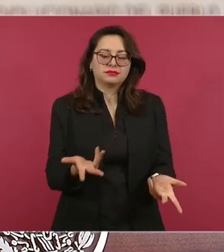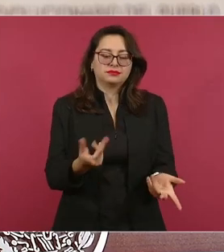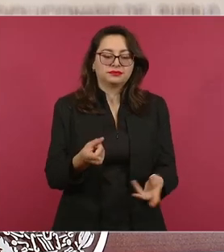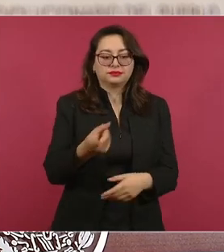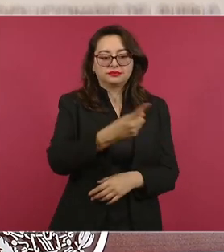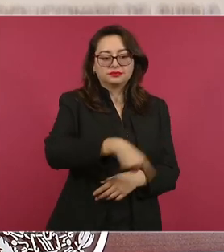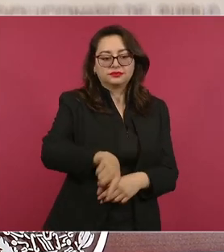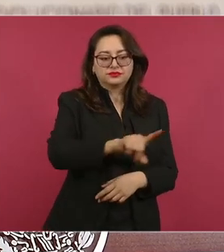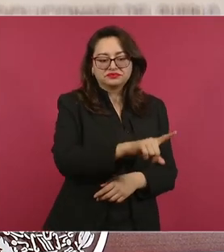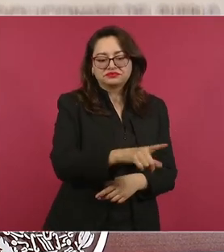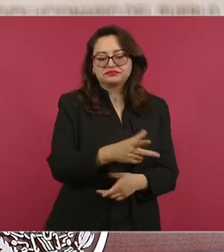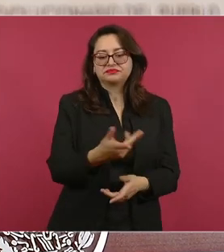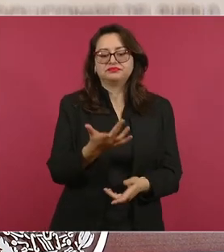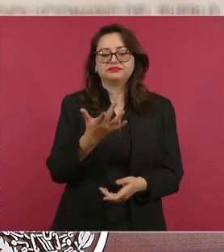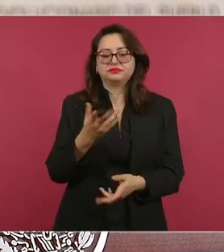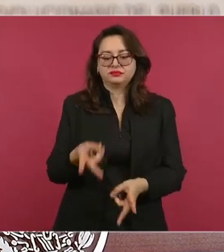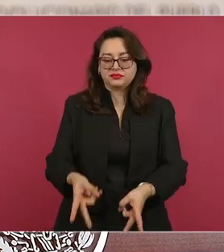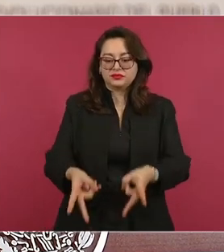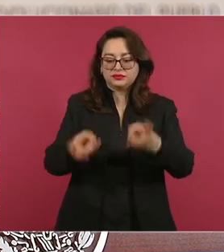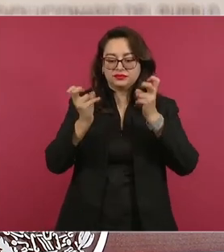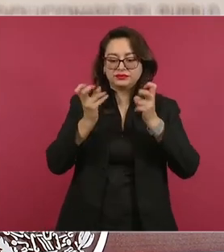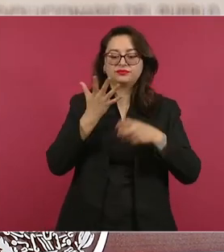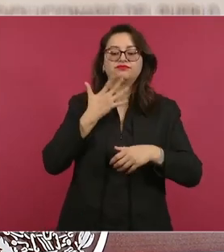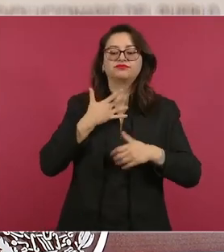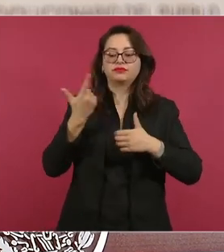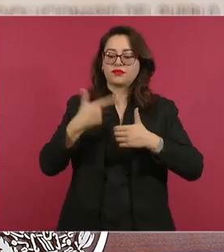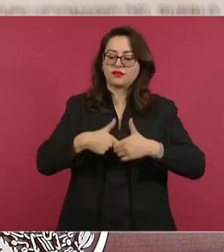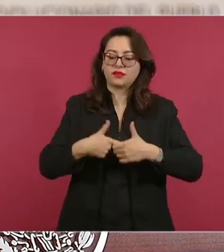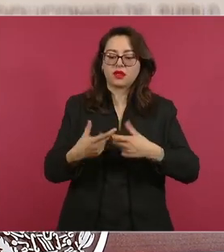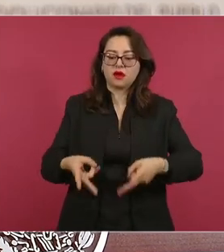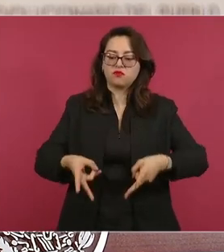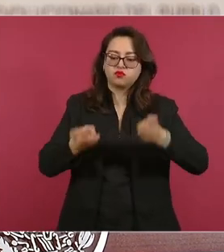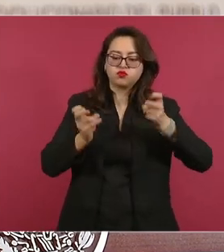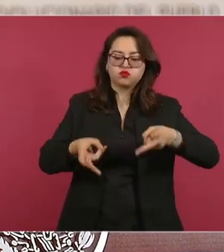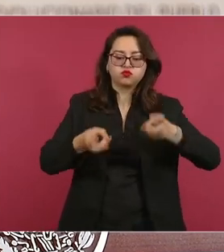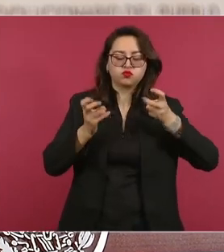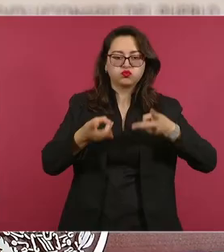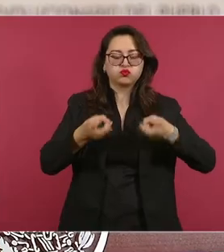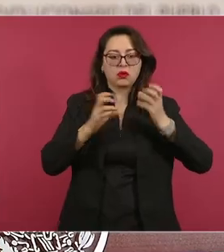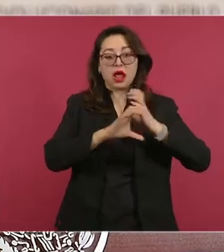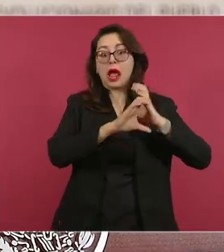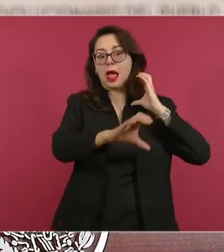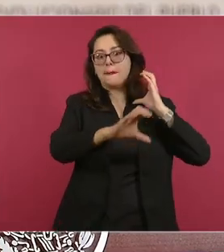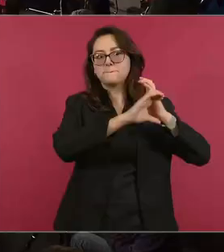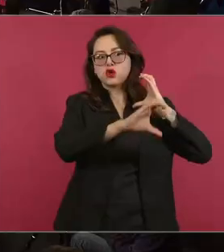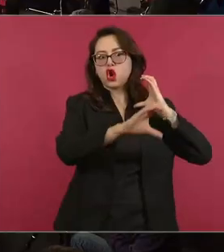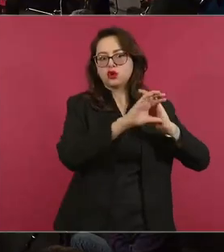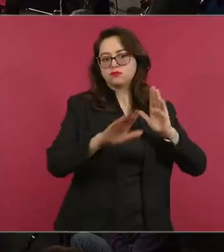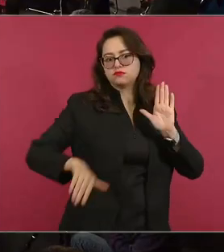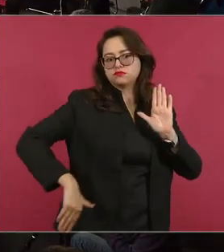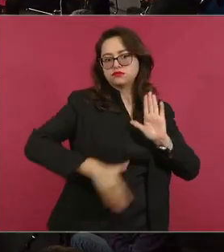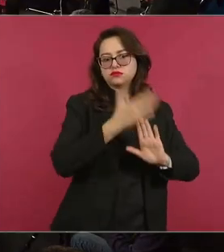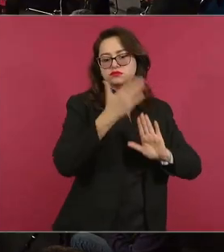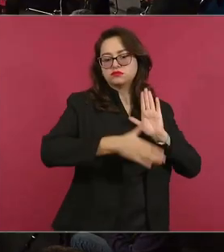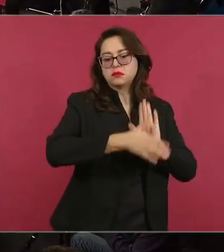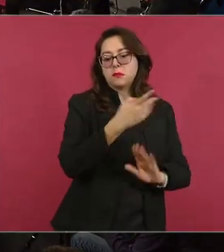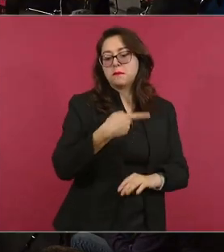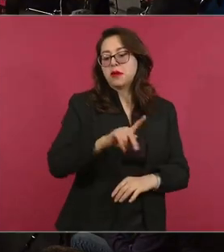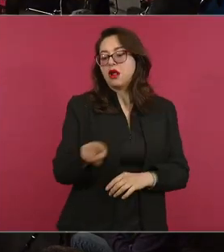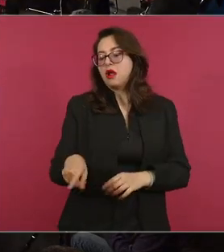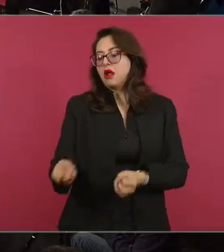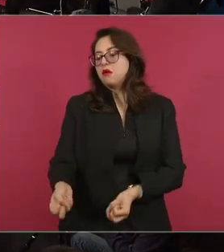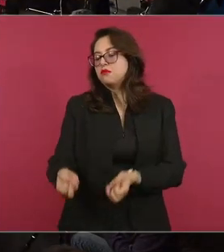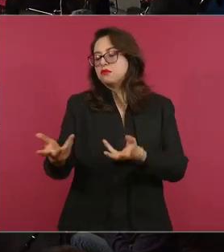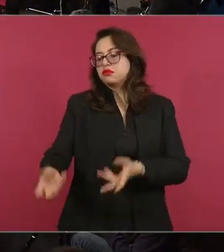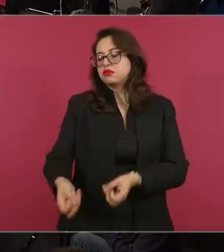apoyos o les permitían que llenaran algunos bidones también de gasolinas. Por eso